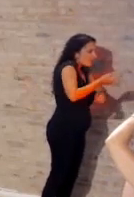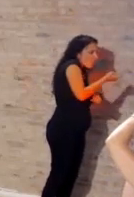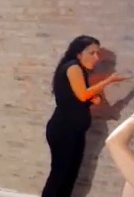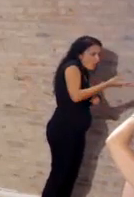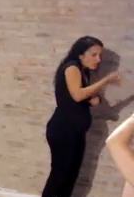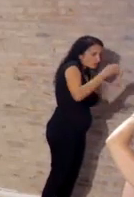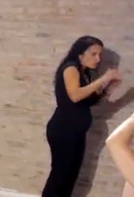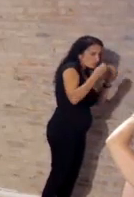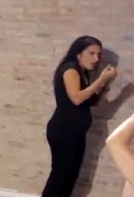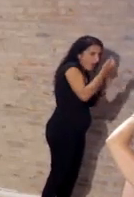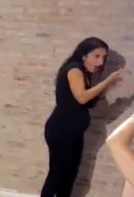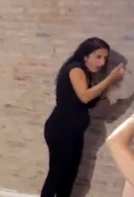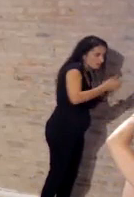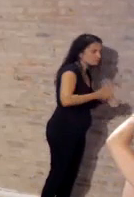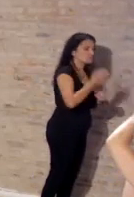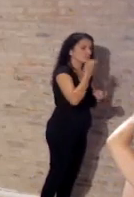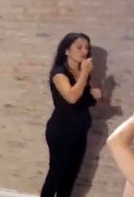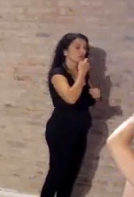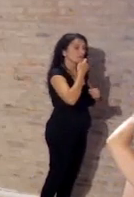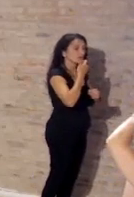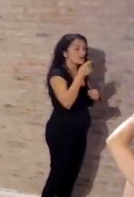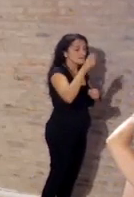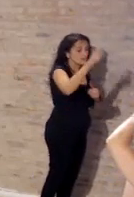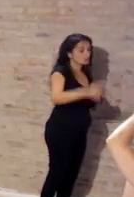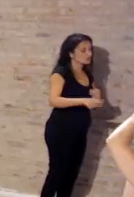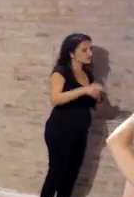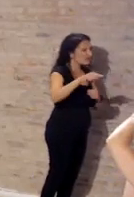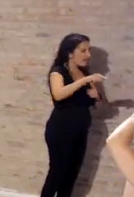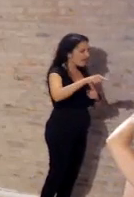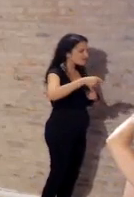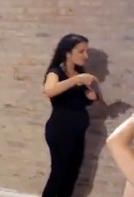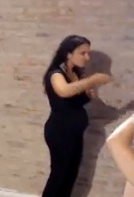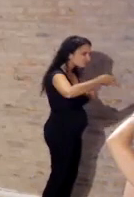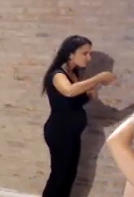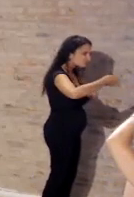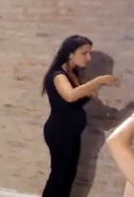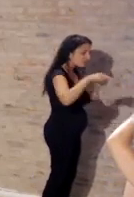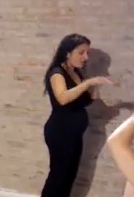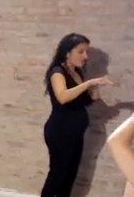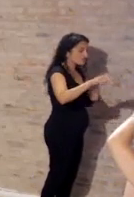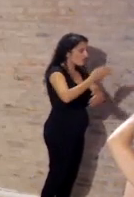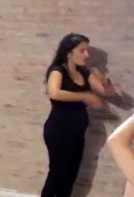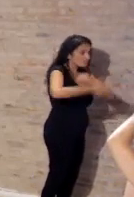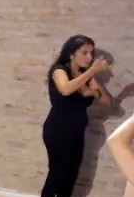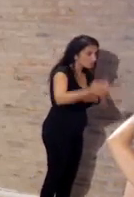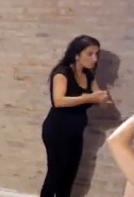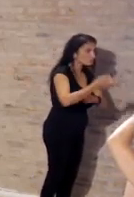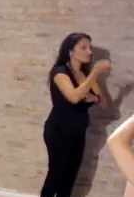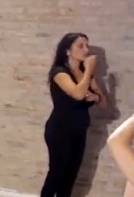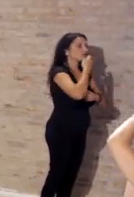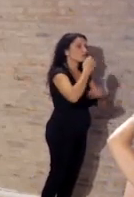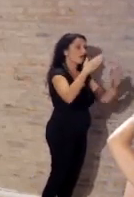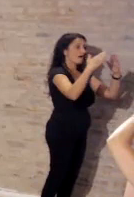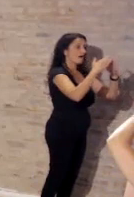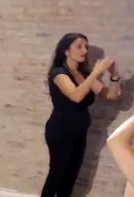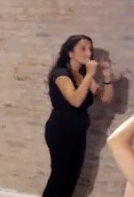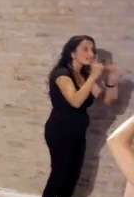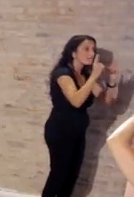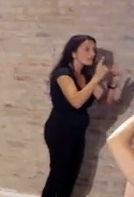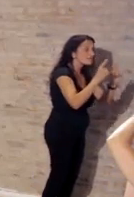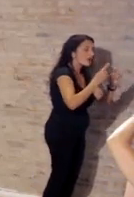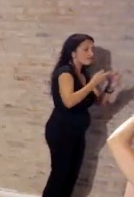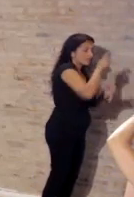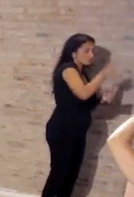discapacidad Qué pasa cuando la persona abusadora o violenta tiene discapacidad Qué pasa cuando la persona con discapacidad está en la misma casa que su